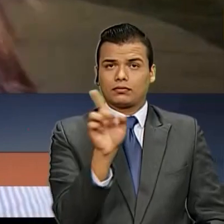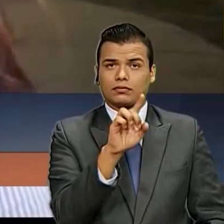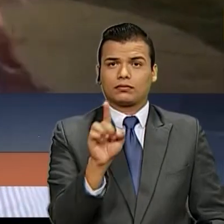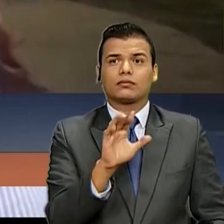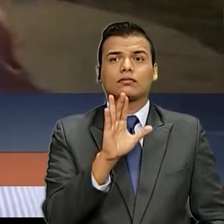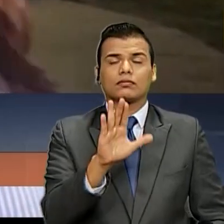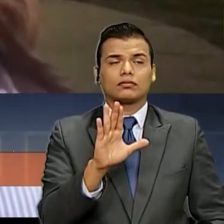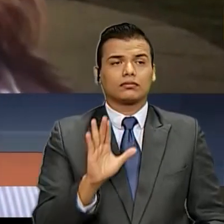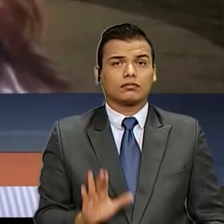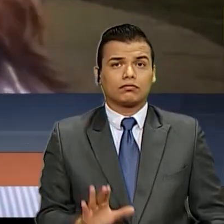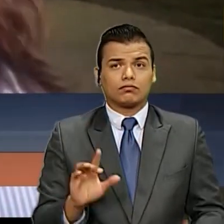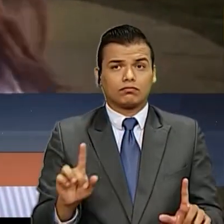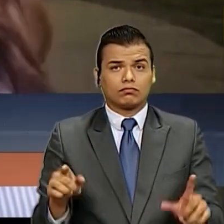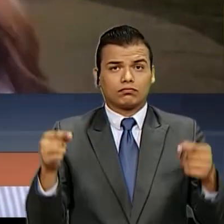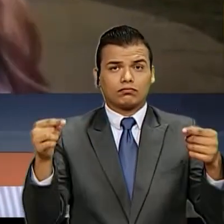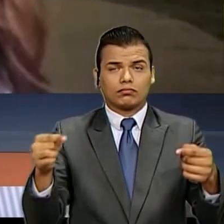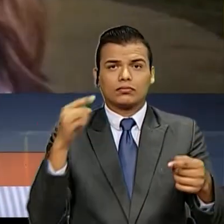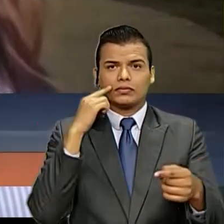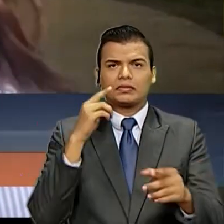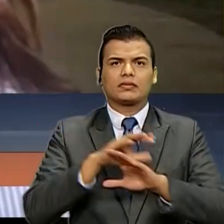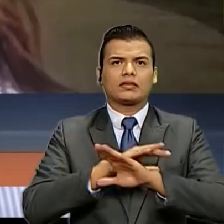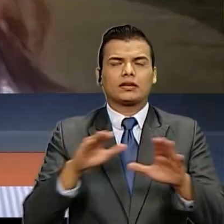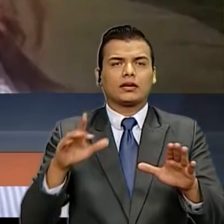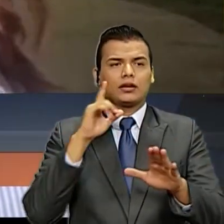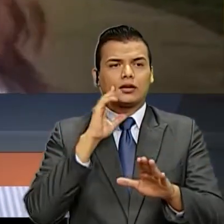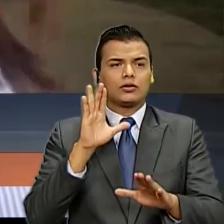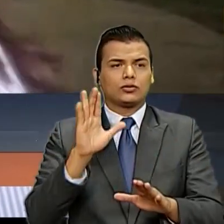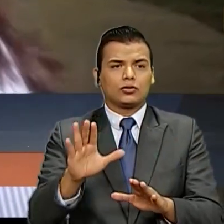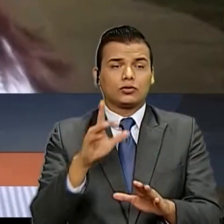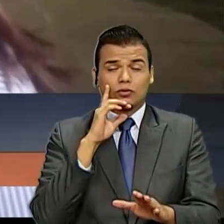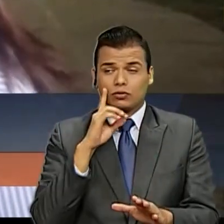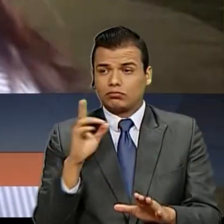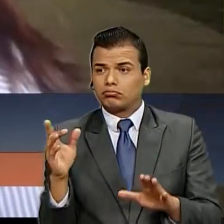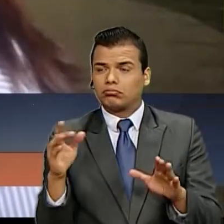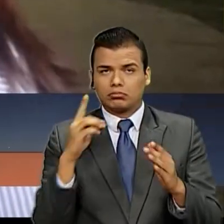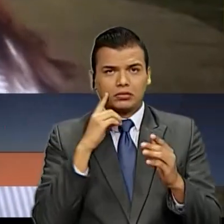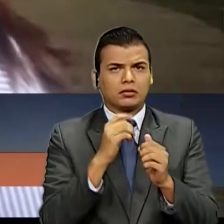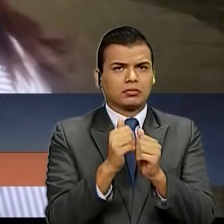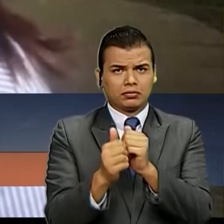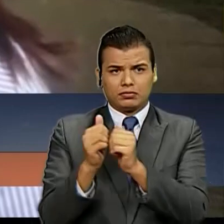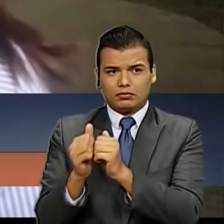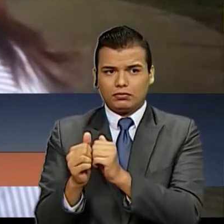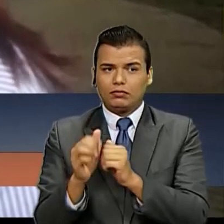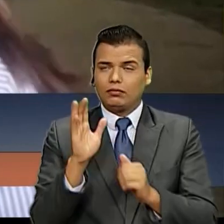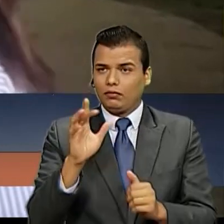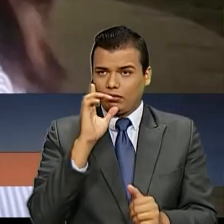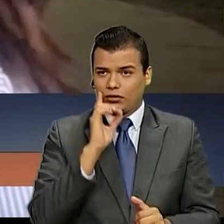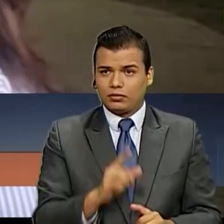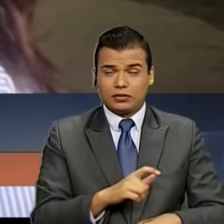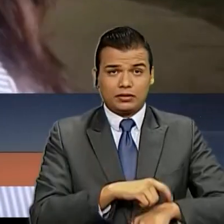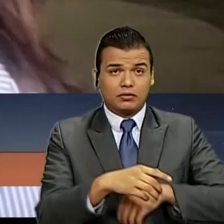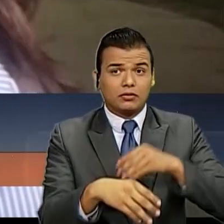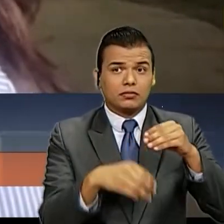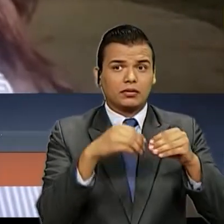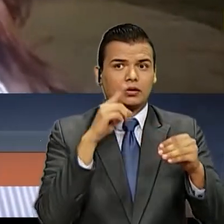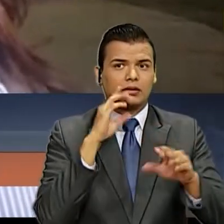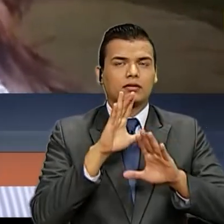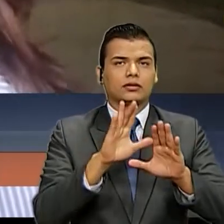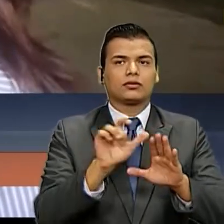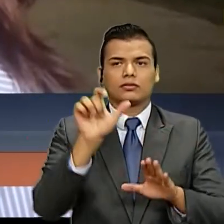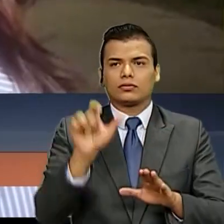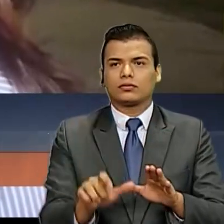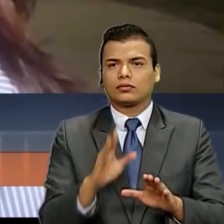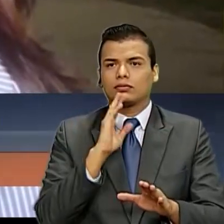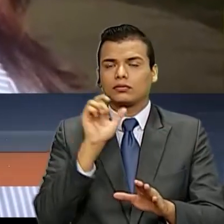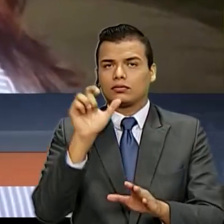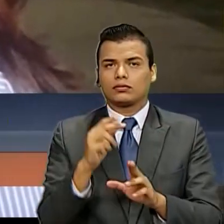Ambos equipos, sintiéndose clasificados, no quisieron arriesgar mucho. Todo cambió en la etapa complementaria, con el ingreso del volante